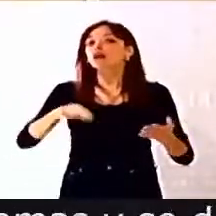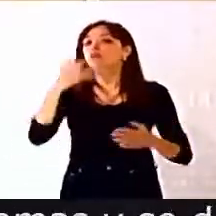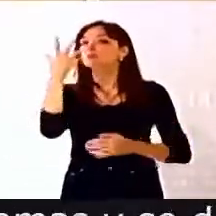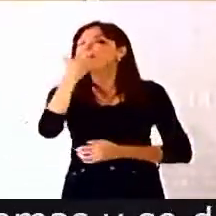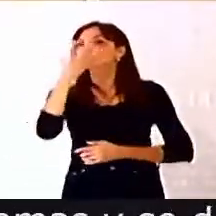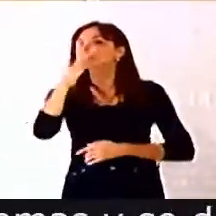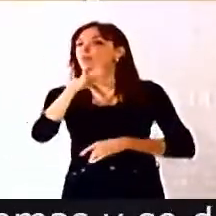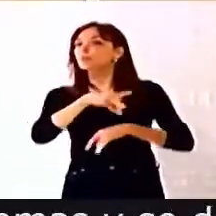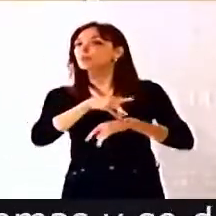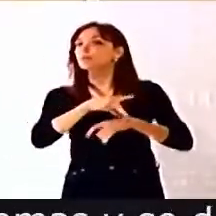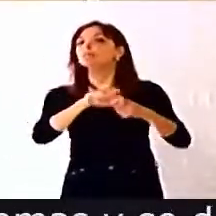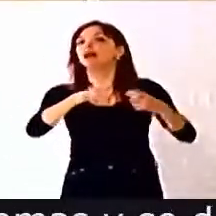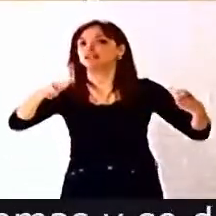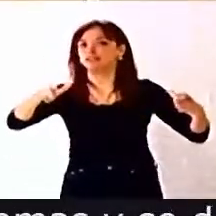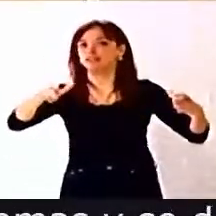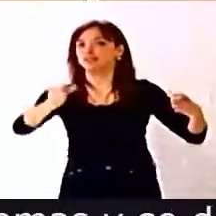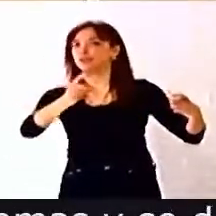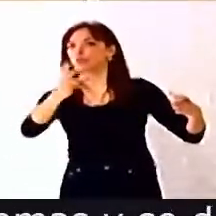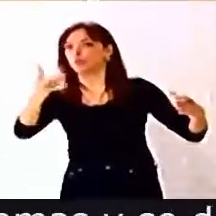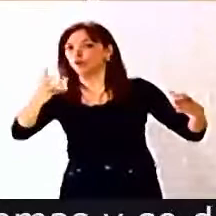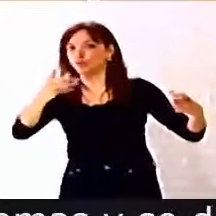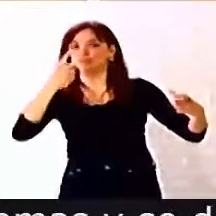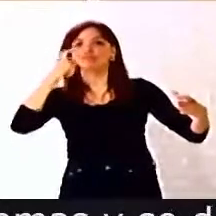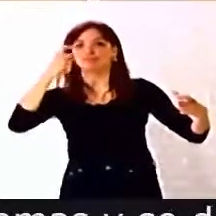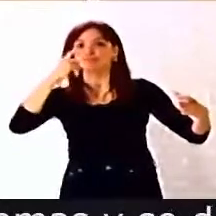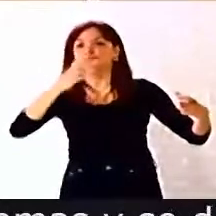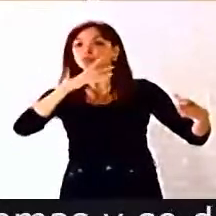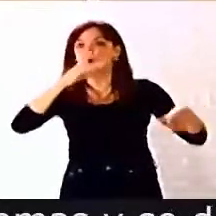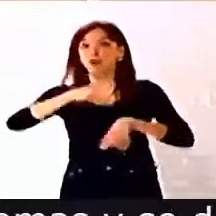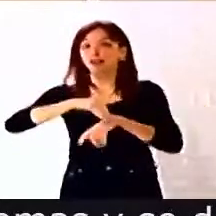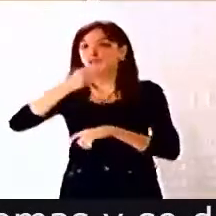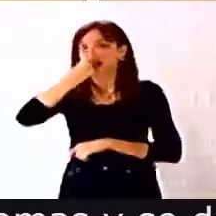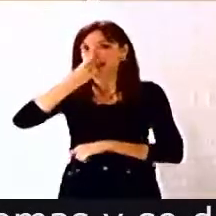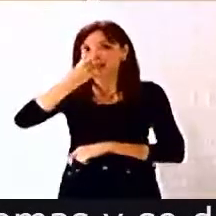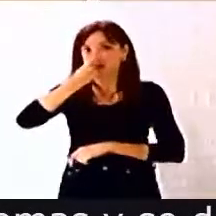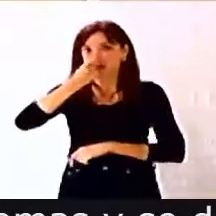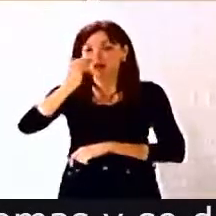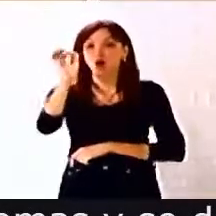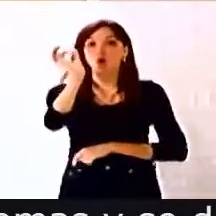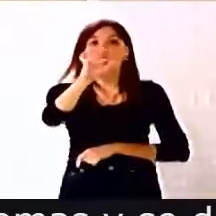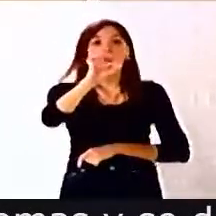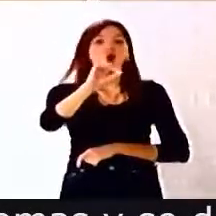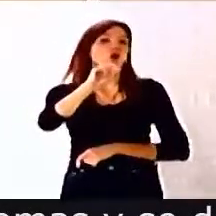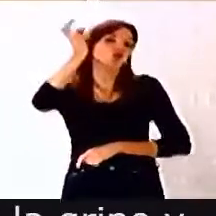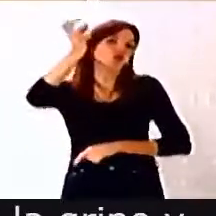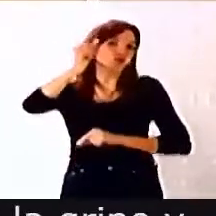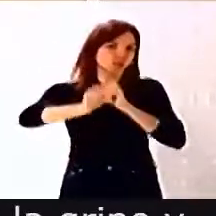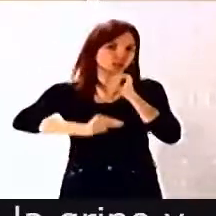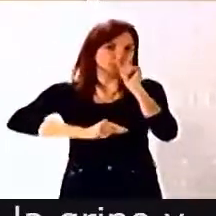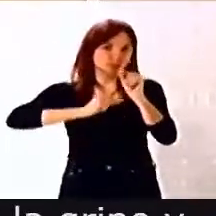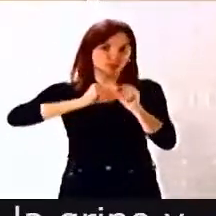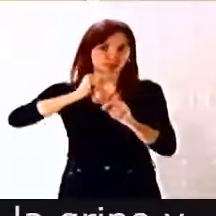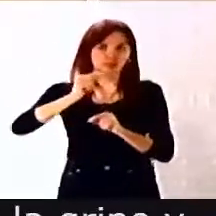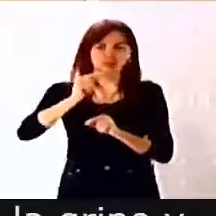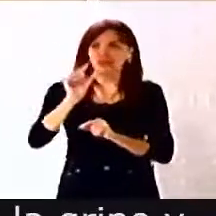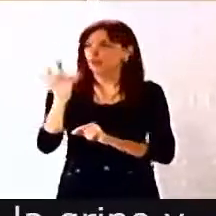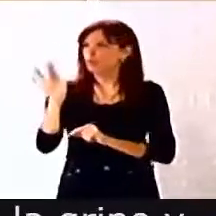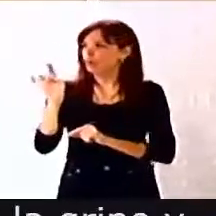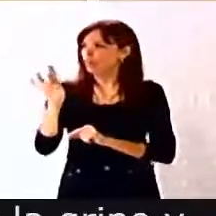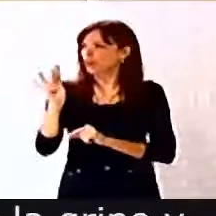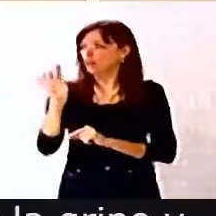sospechosos, porque la gripe y otros virus, hasta 14 o 15